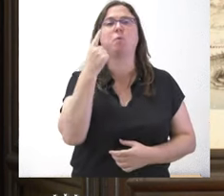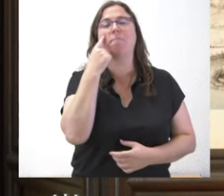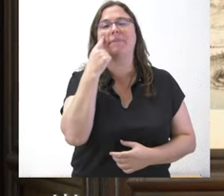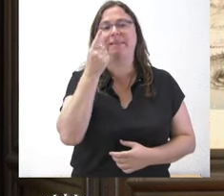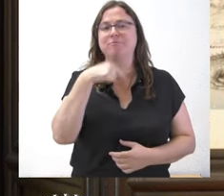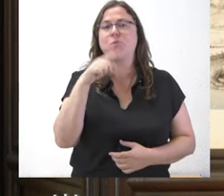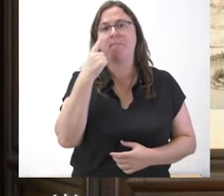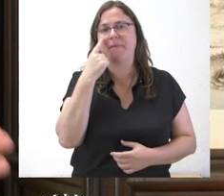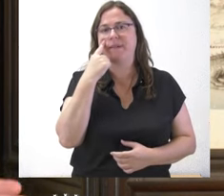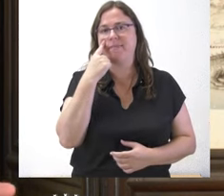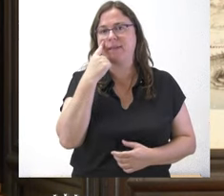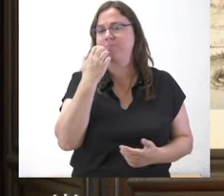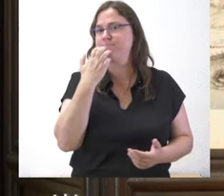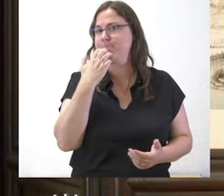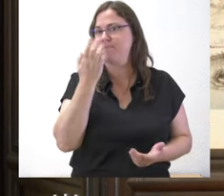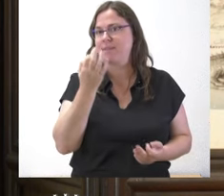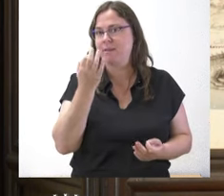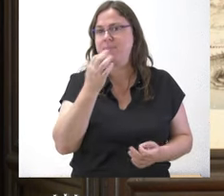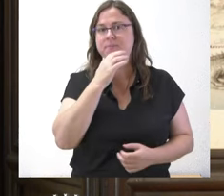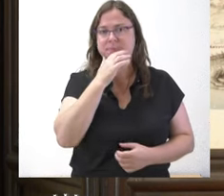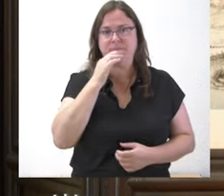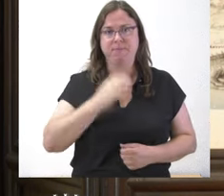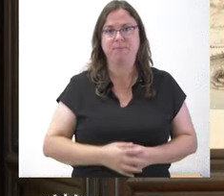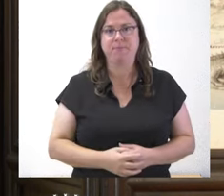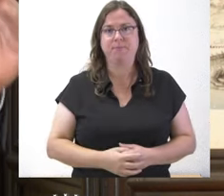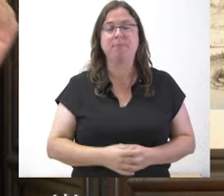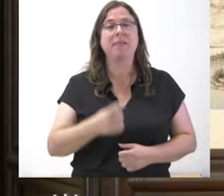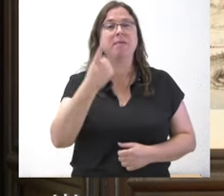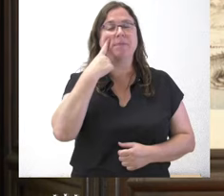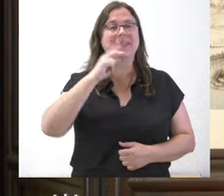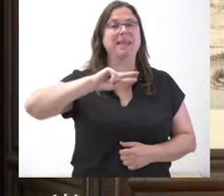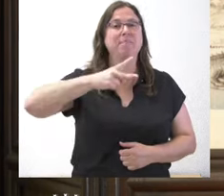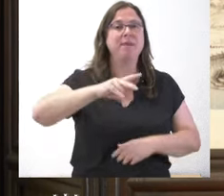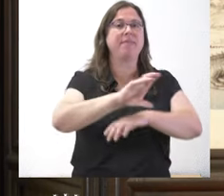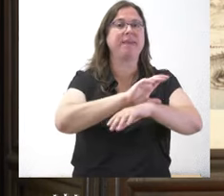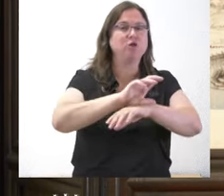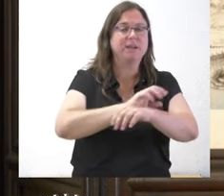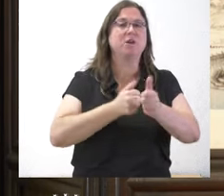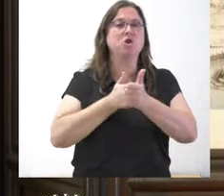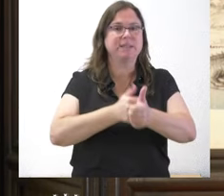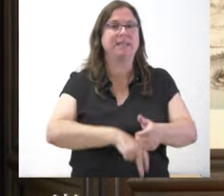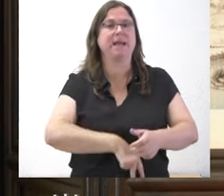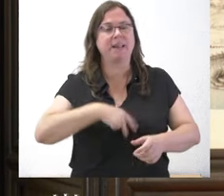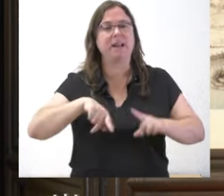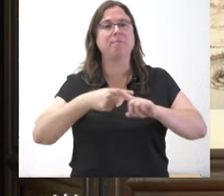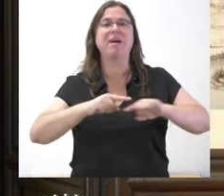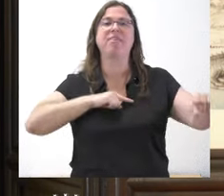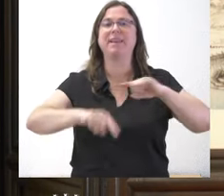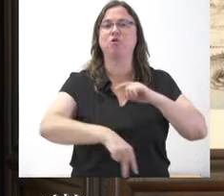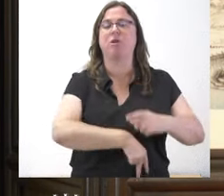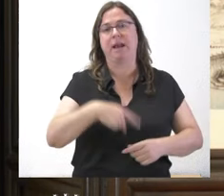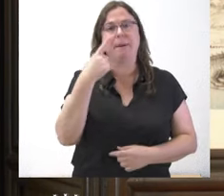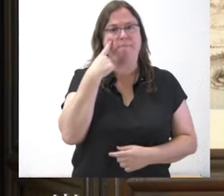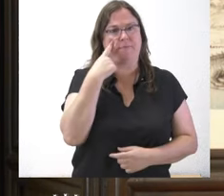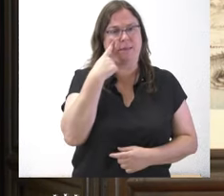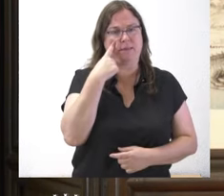también de los viceconsejeros secretarios generales y directores generales vamos a hacer